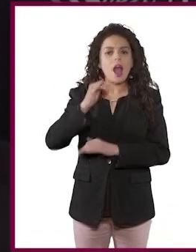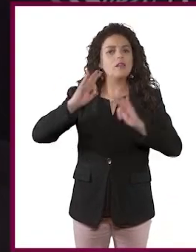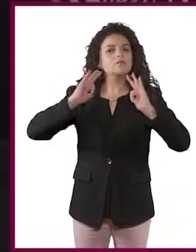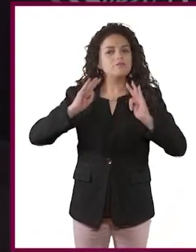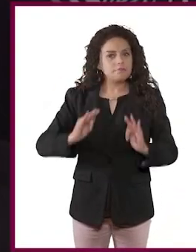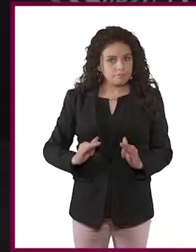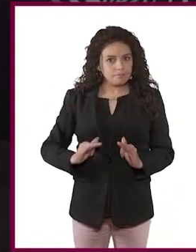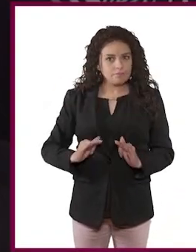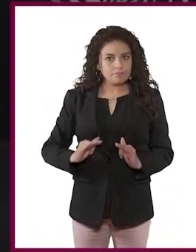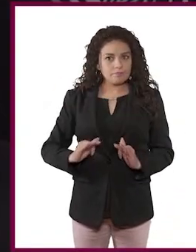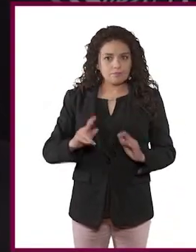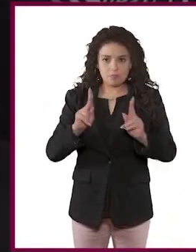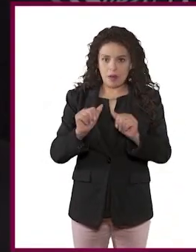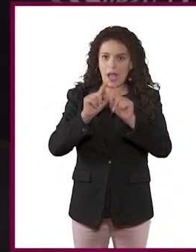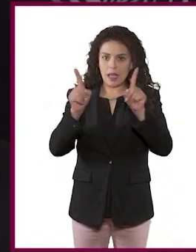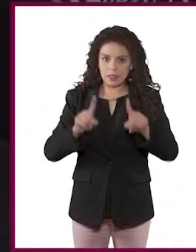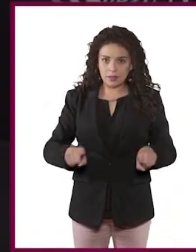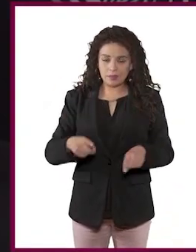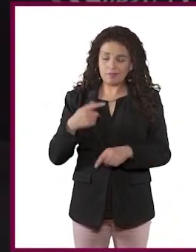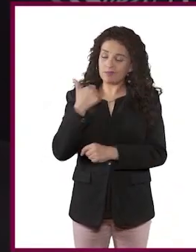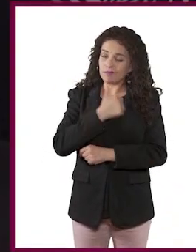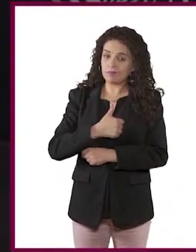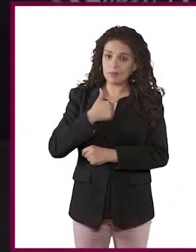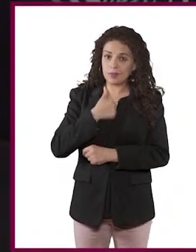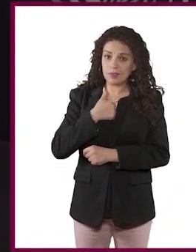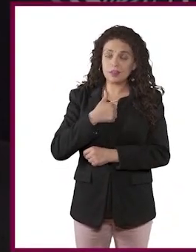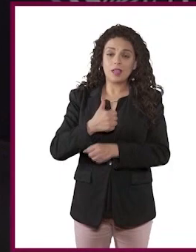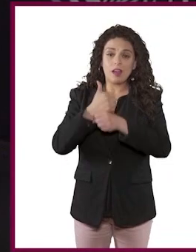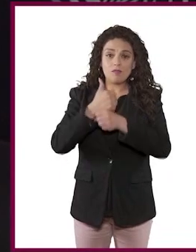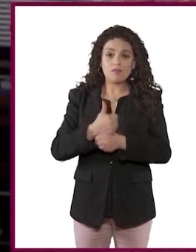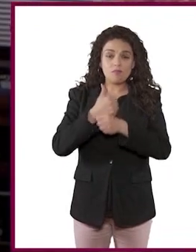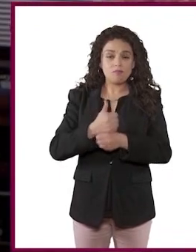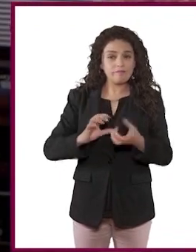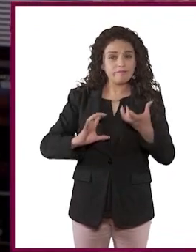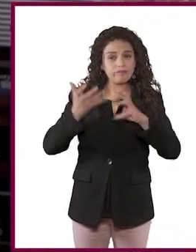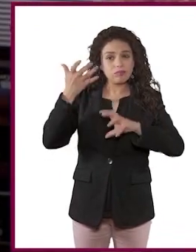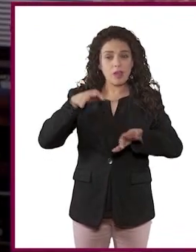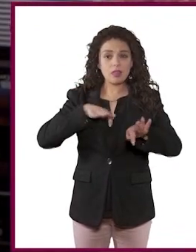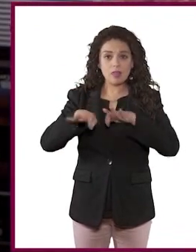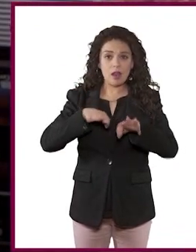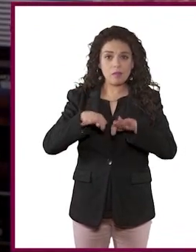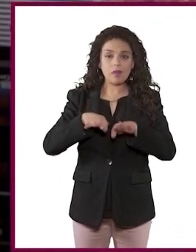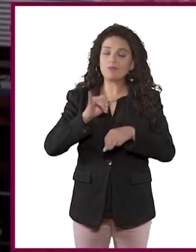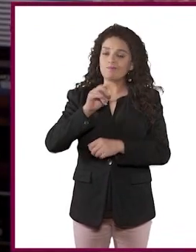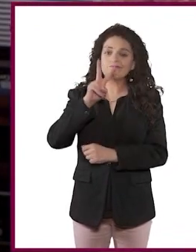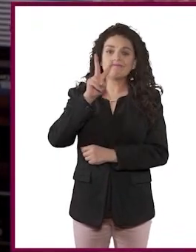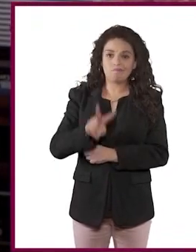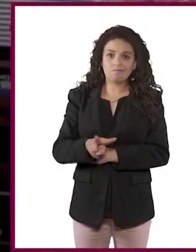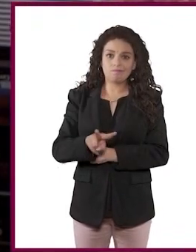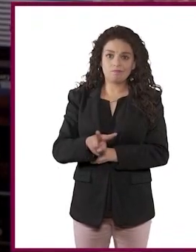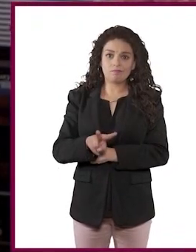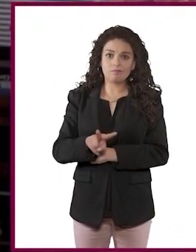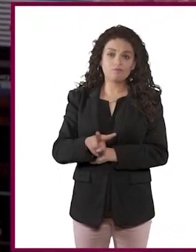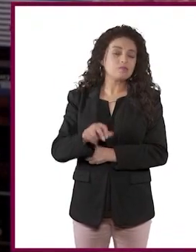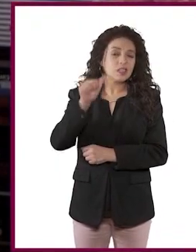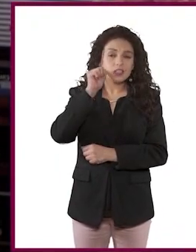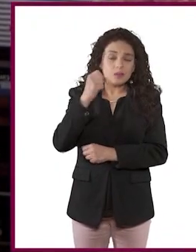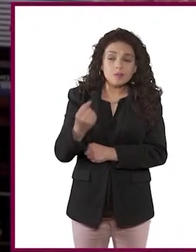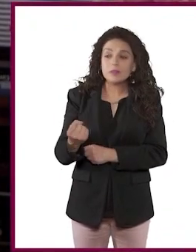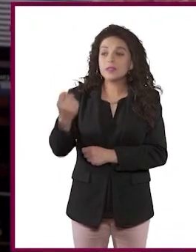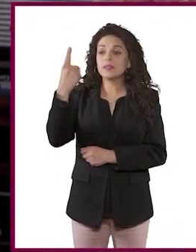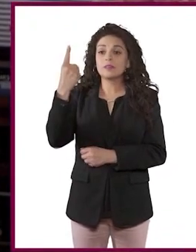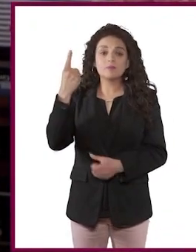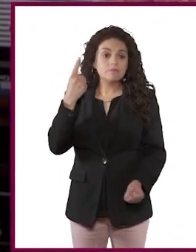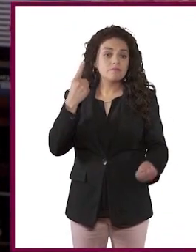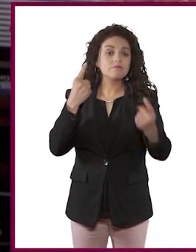pacífica. Desgraciadamente, la violencia en el trabajo es una realidad y más temprano que tarde vamos a toparnos con algún caso